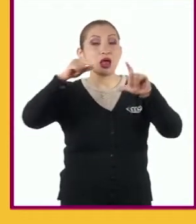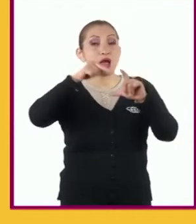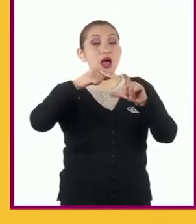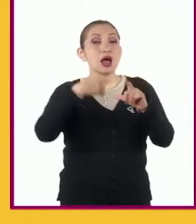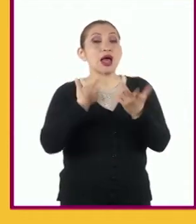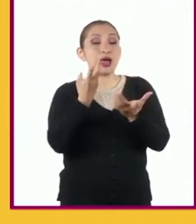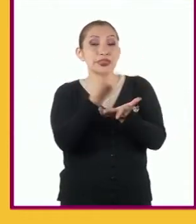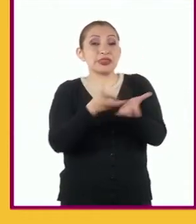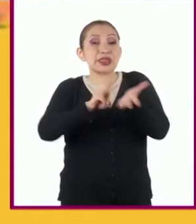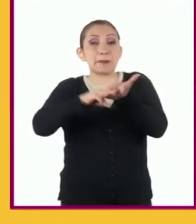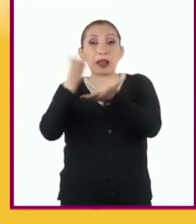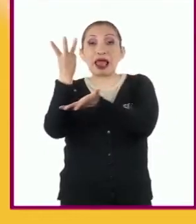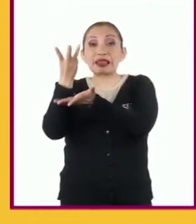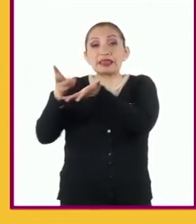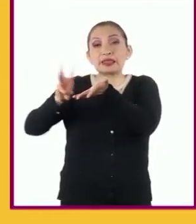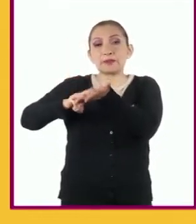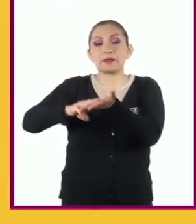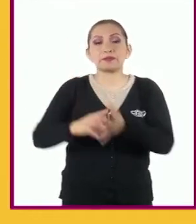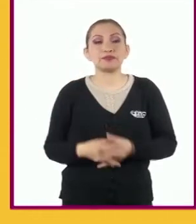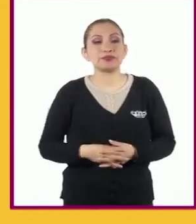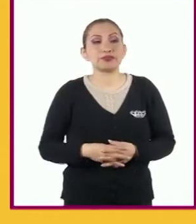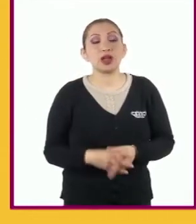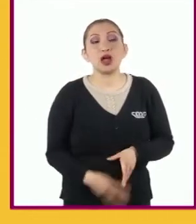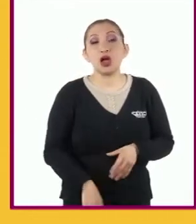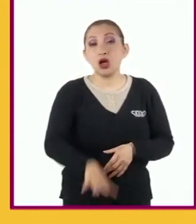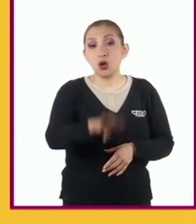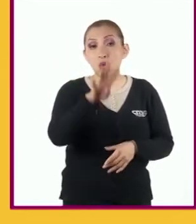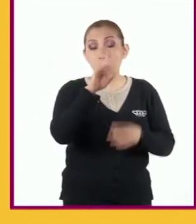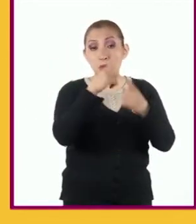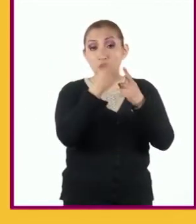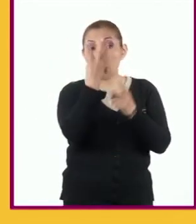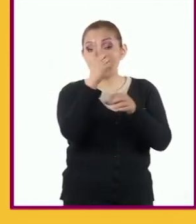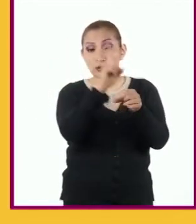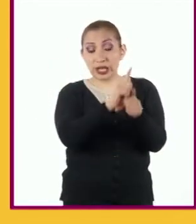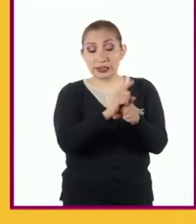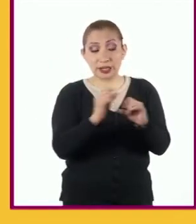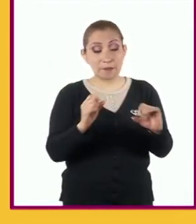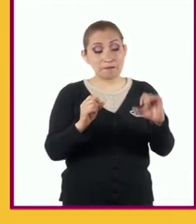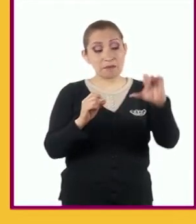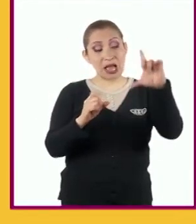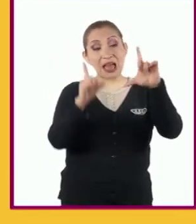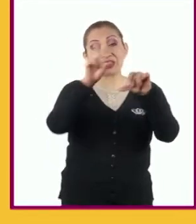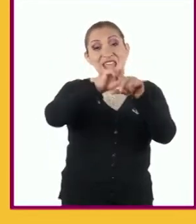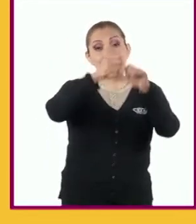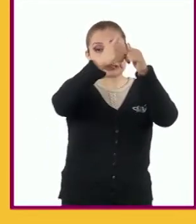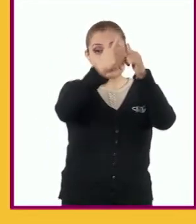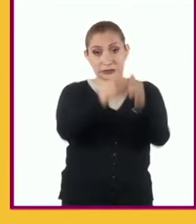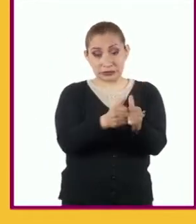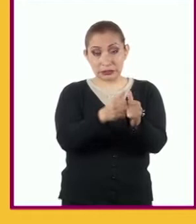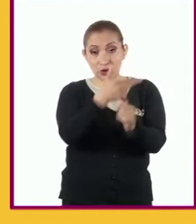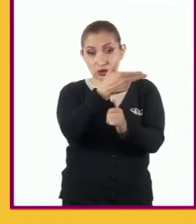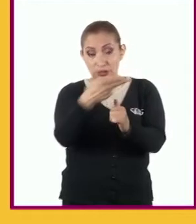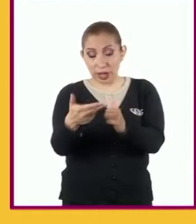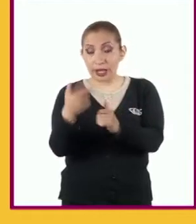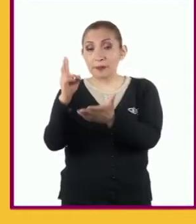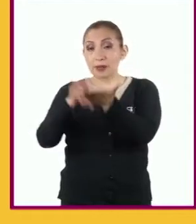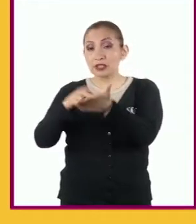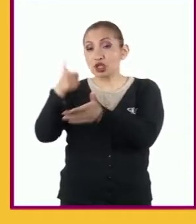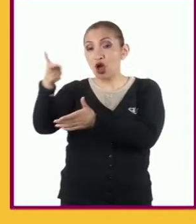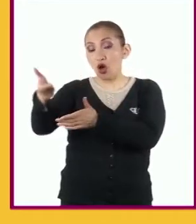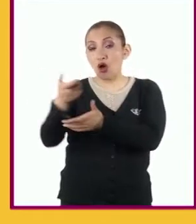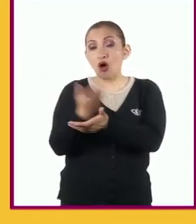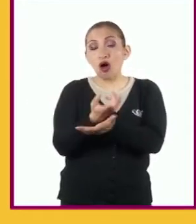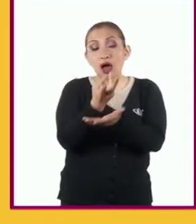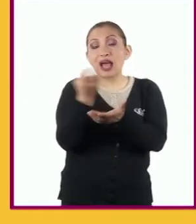caso al triple. Por 4. El aumento entre los días de hospedaje y el costo